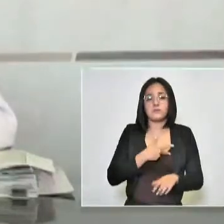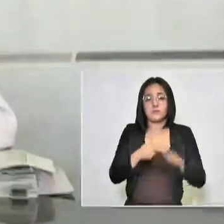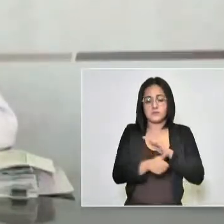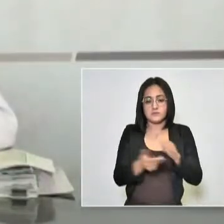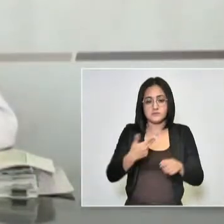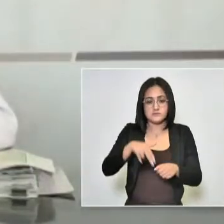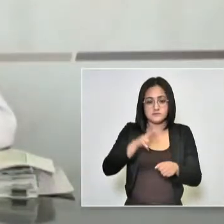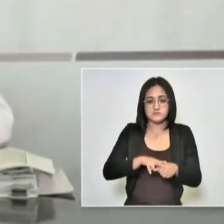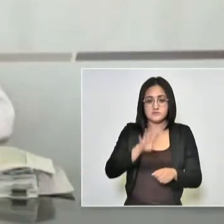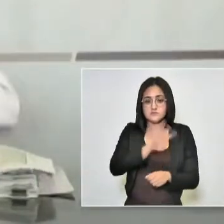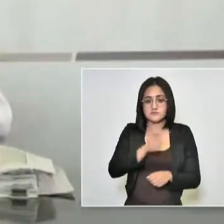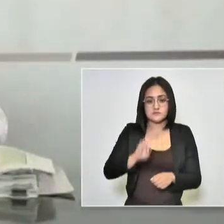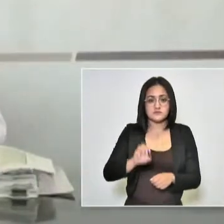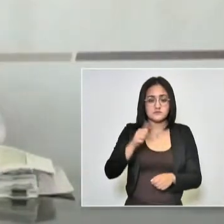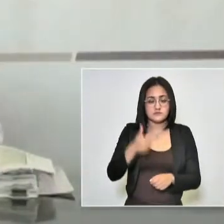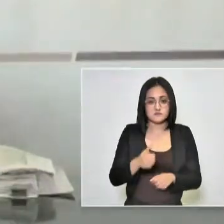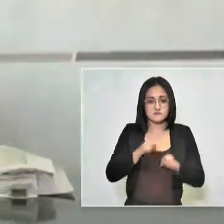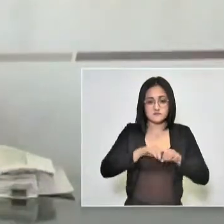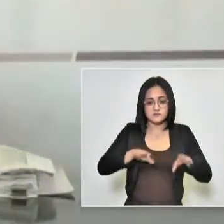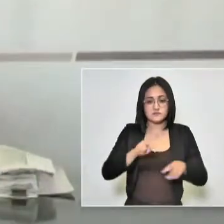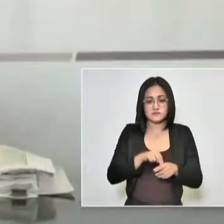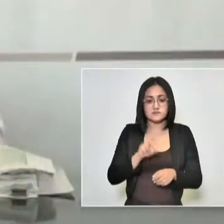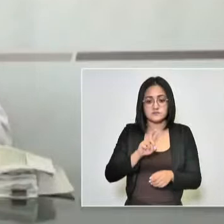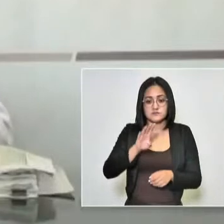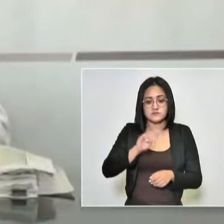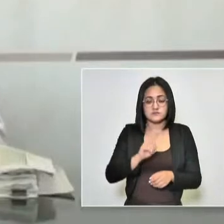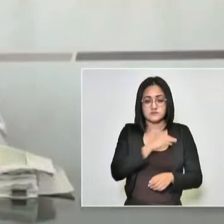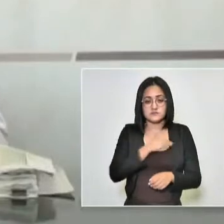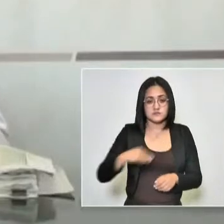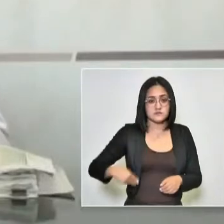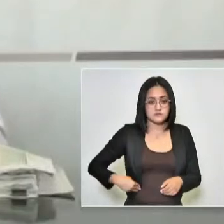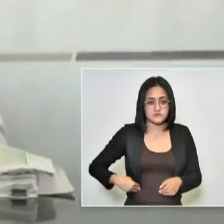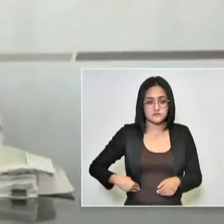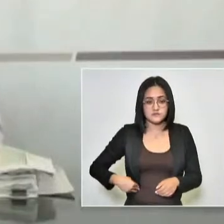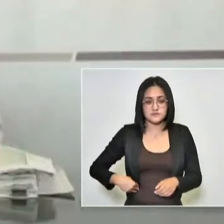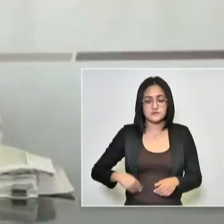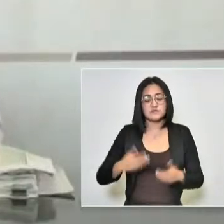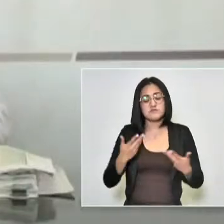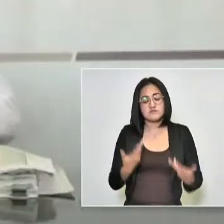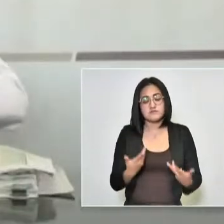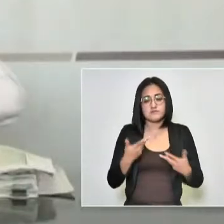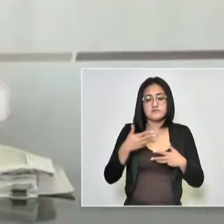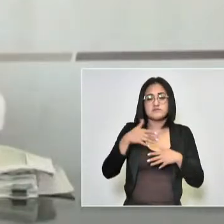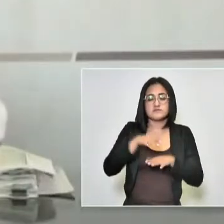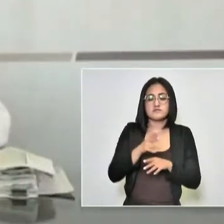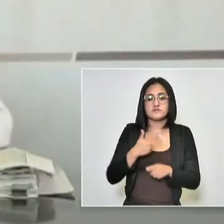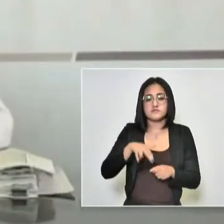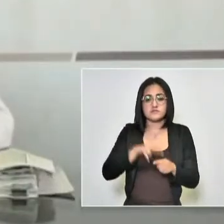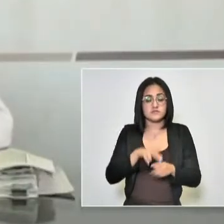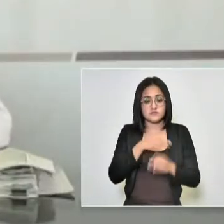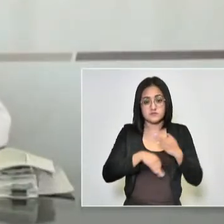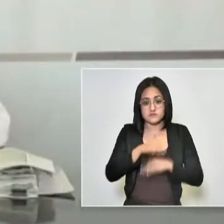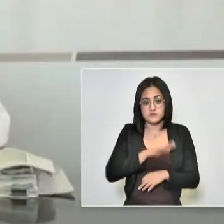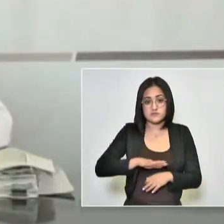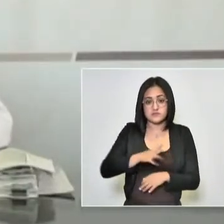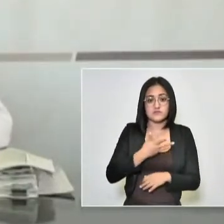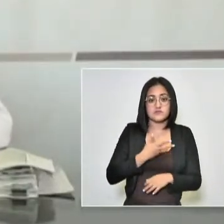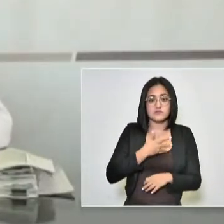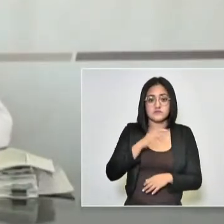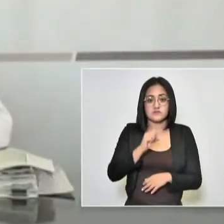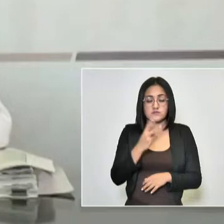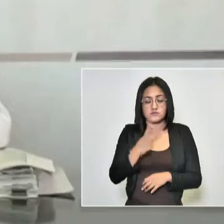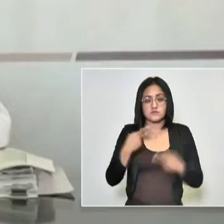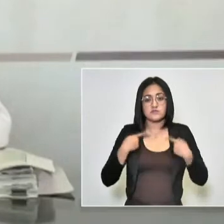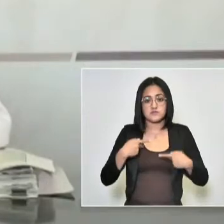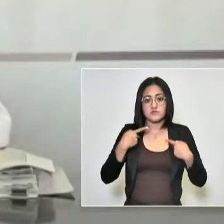ambulatorios y hospitalizados, 406 distribuidos en 39 municipios. En lo que respecta a la hospitalización en todo el sector, tenemos